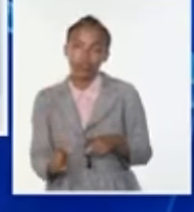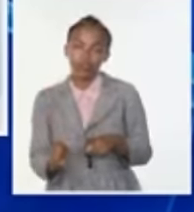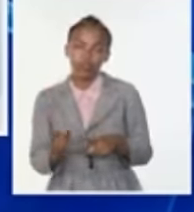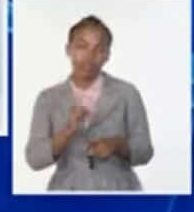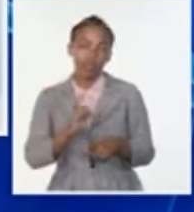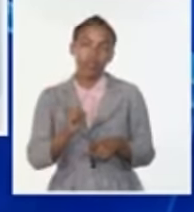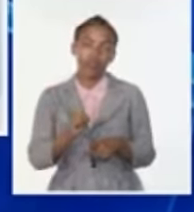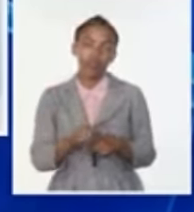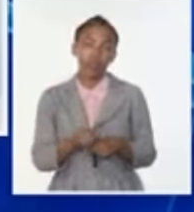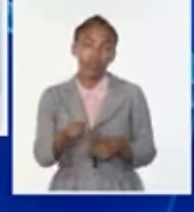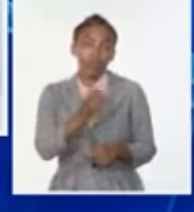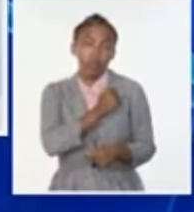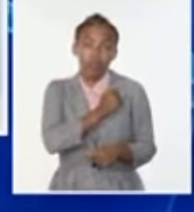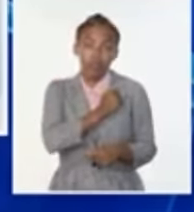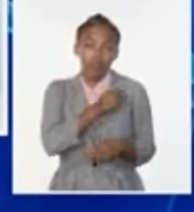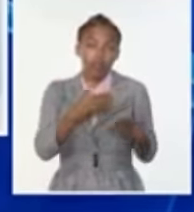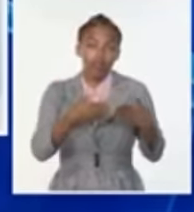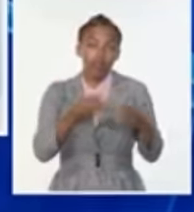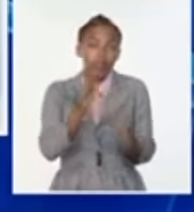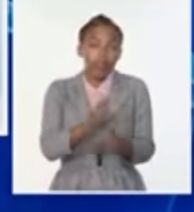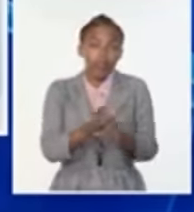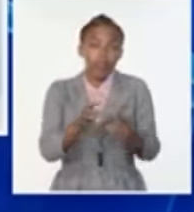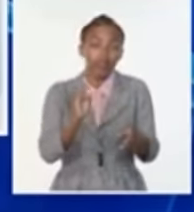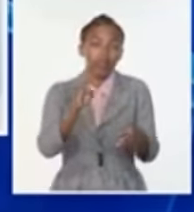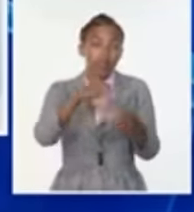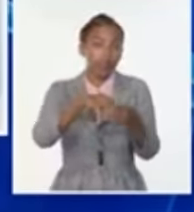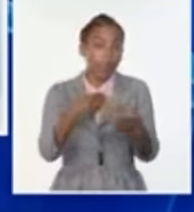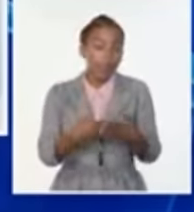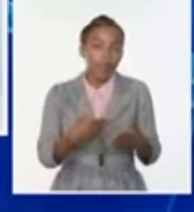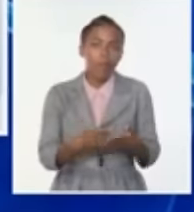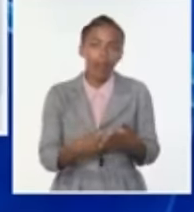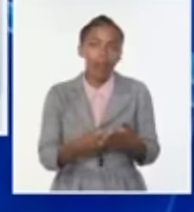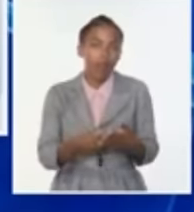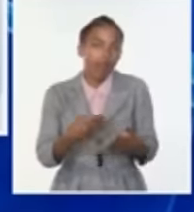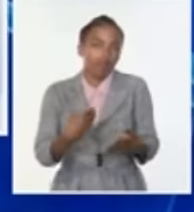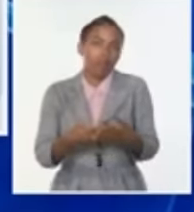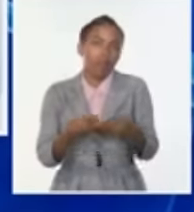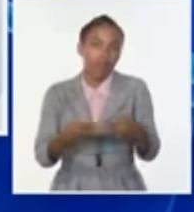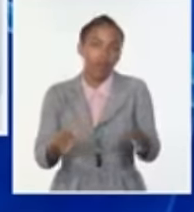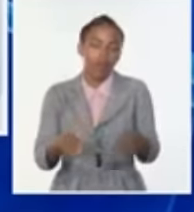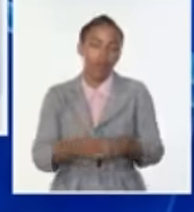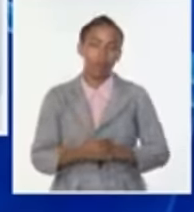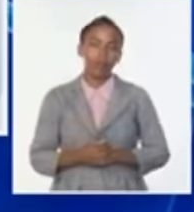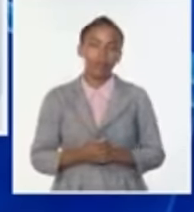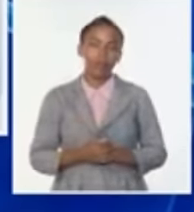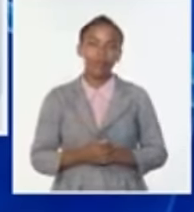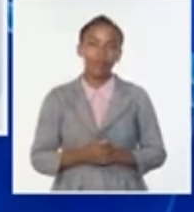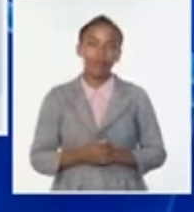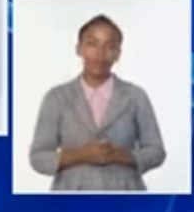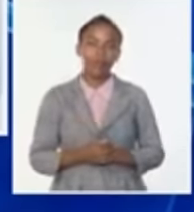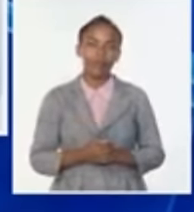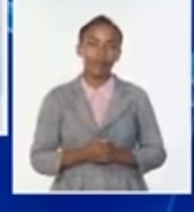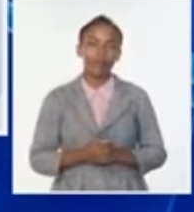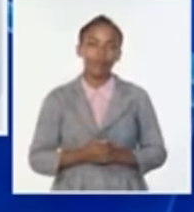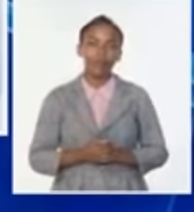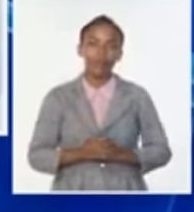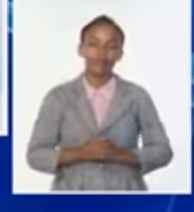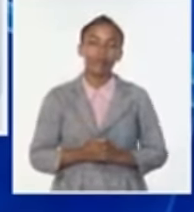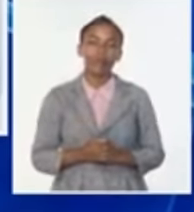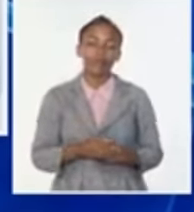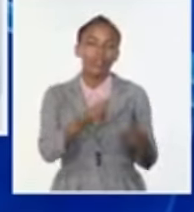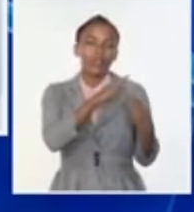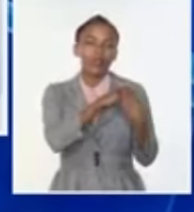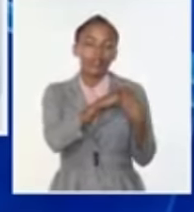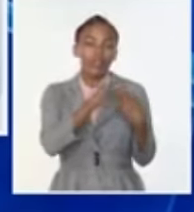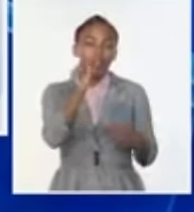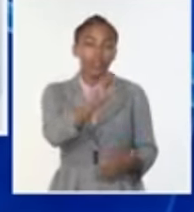pyme, la abra él. No puede constituirse en un testaferro, y eso se va a controlar. La responsabilidad social que tiene